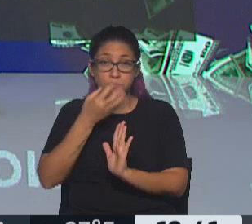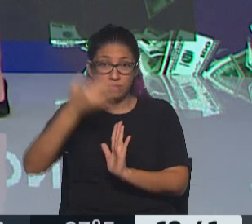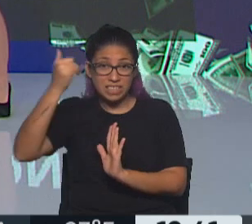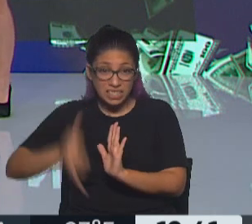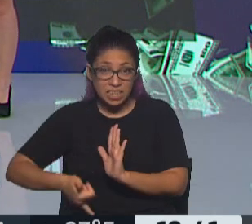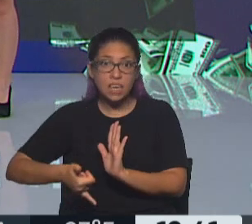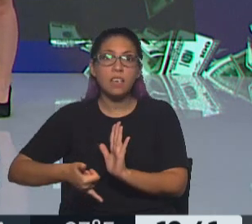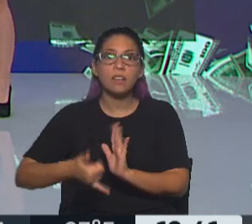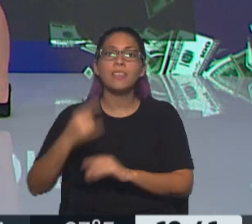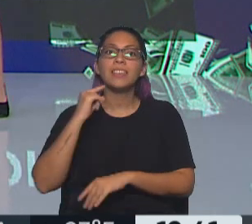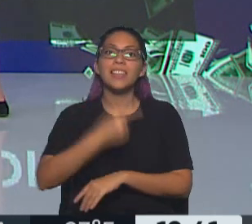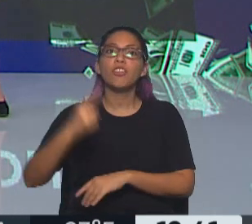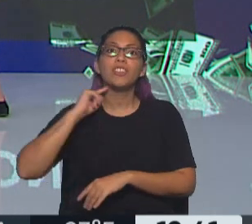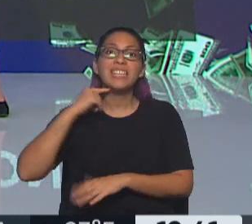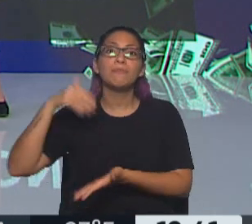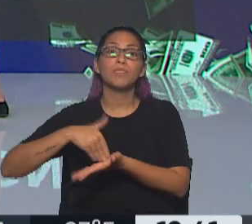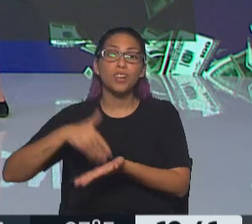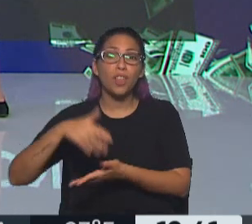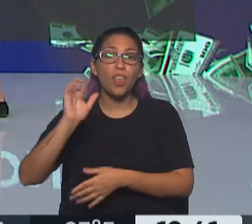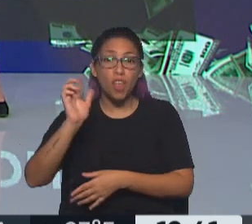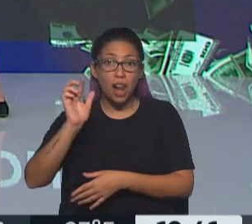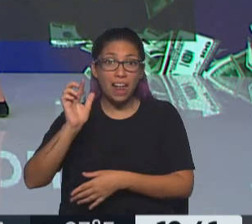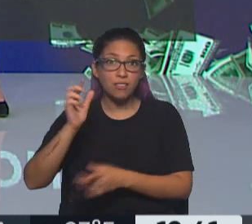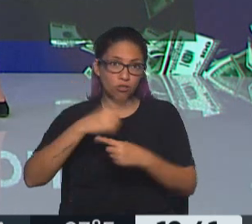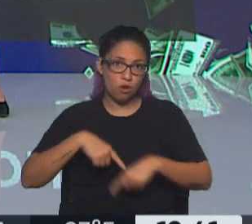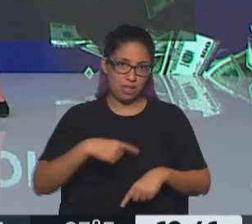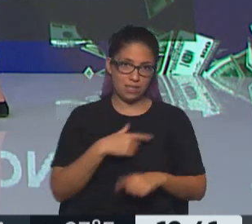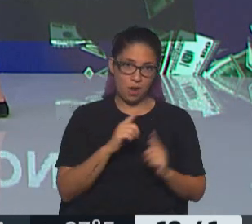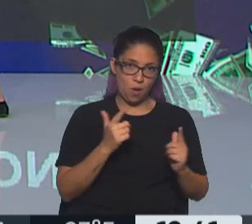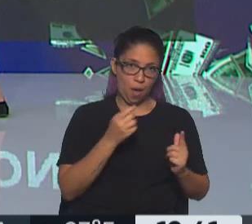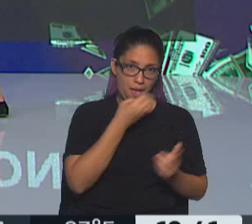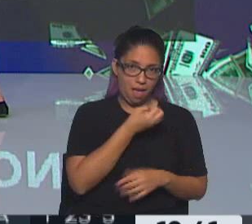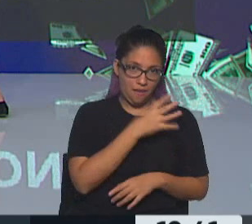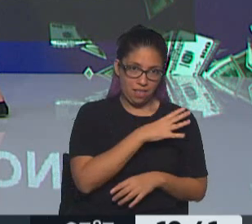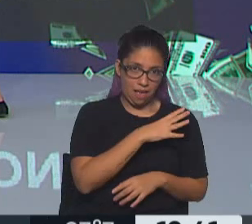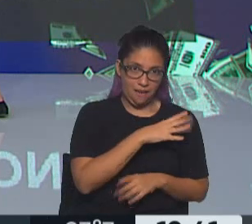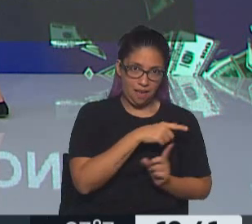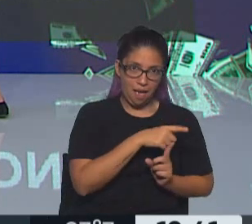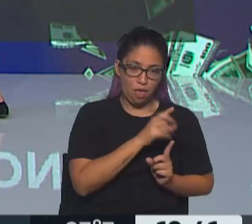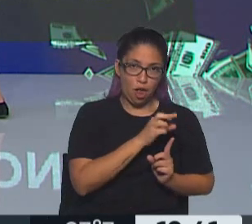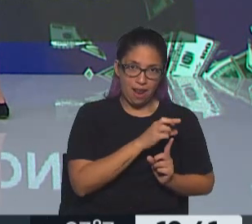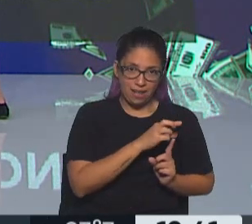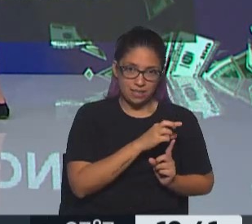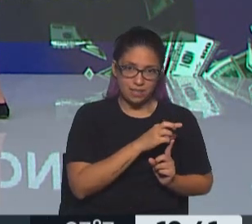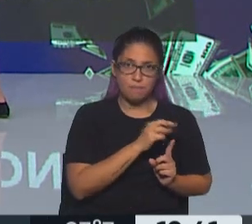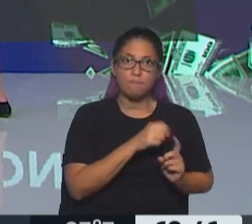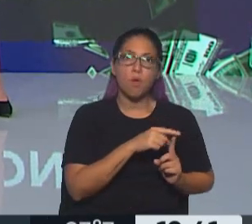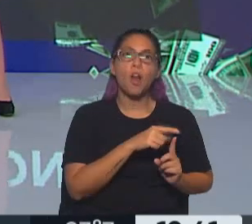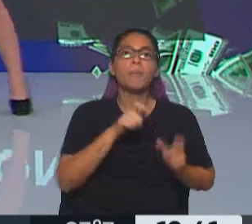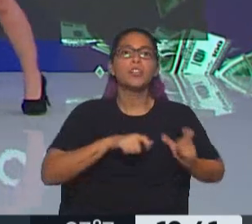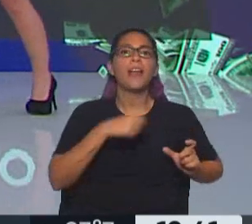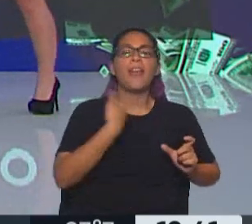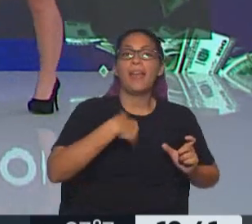se declararon, aunque no lo puedan creer, había sin declarar en Argentina, 113.000 millones de dólares, en Argentina no, por argentinos en